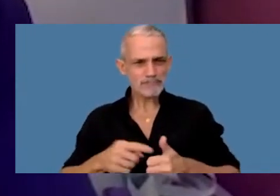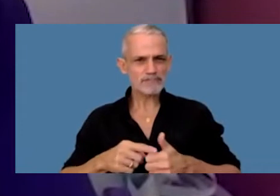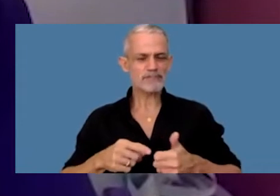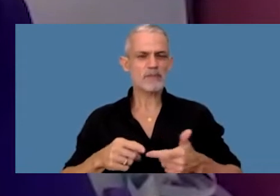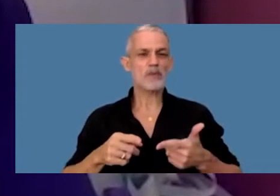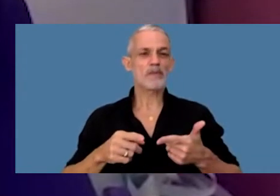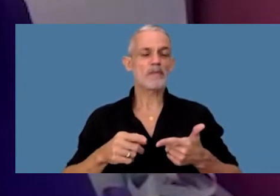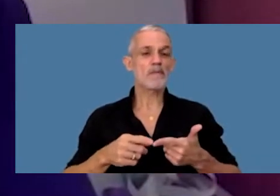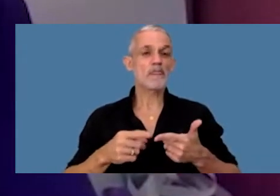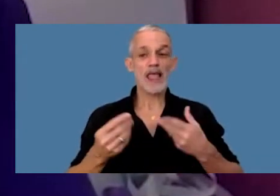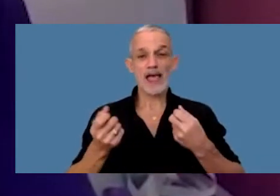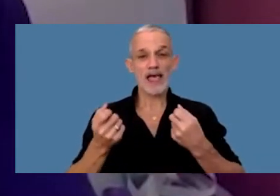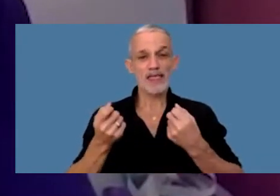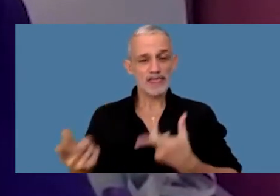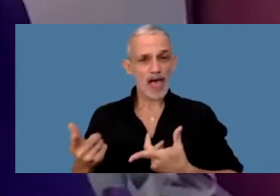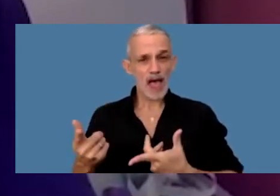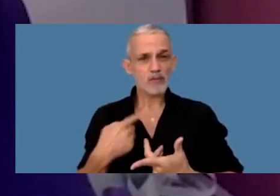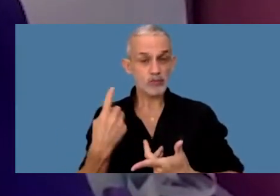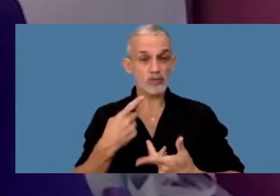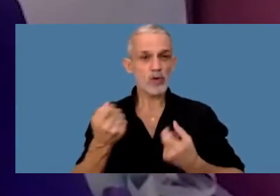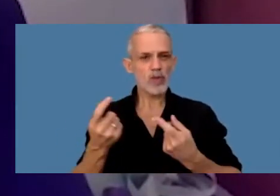dula. Dale.